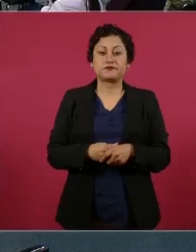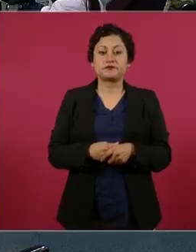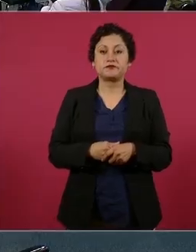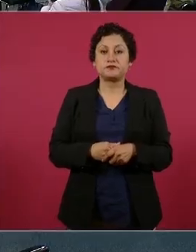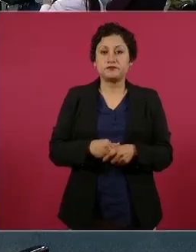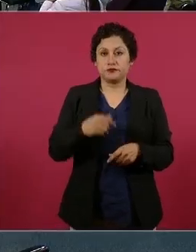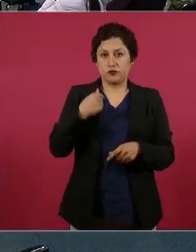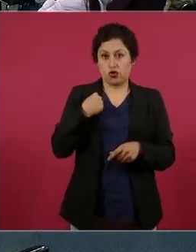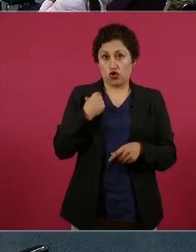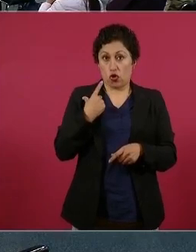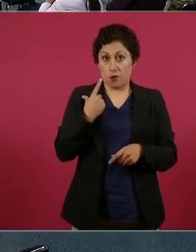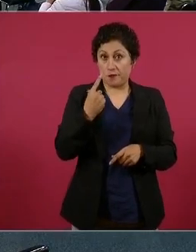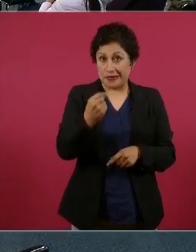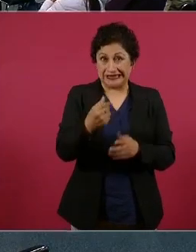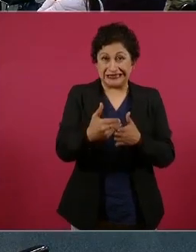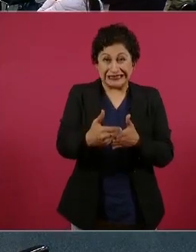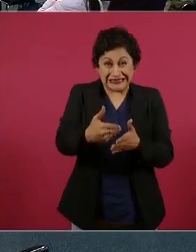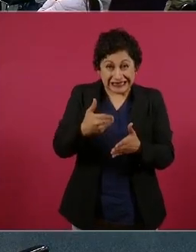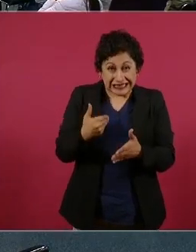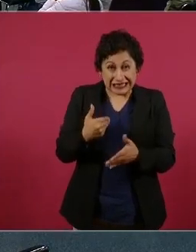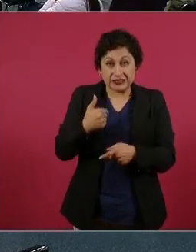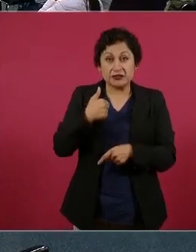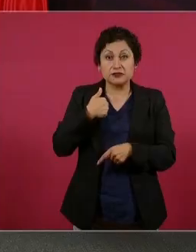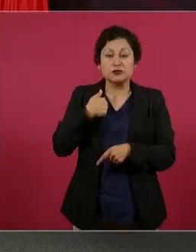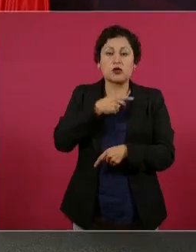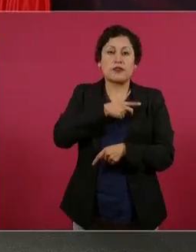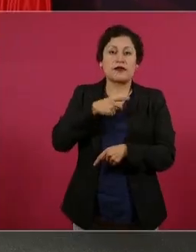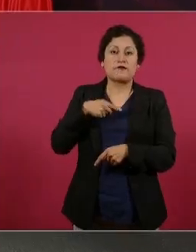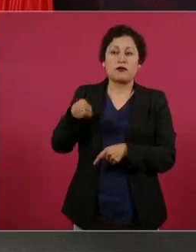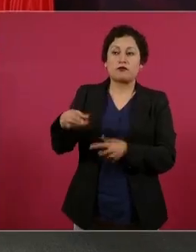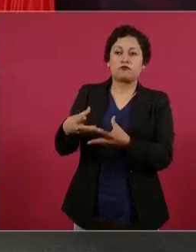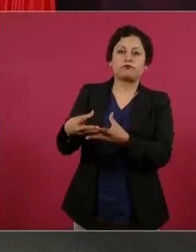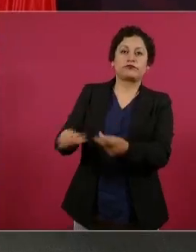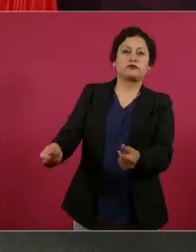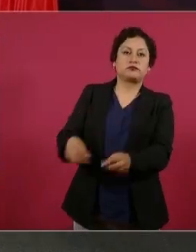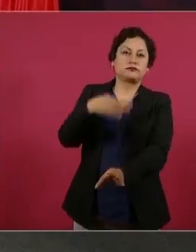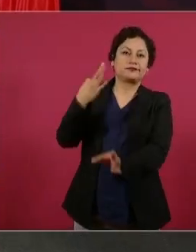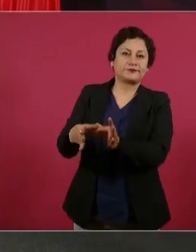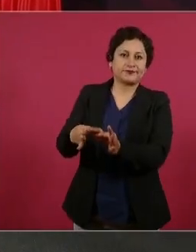antes de irme, yo tengo que dejar resuelto eso.